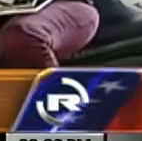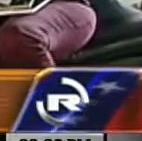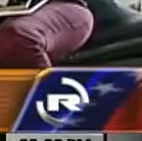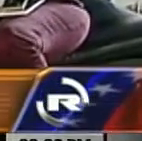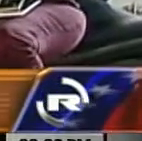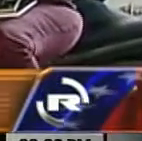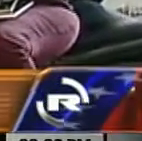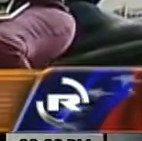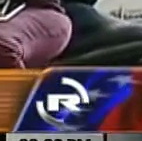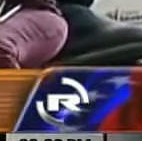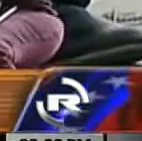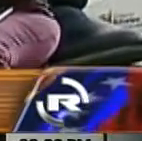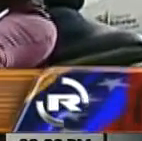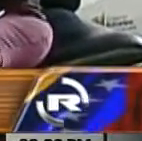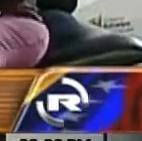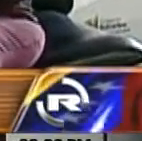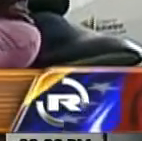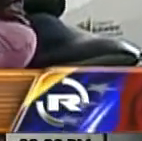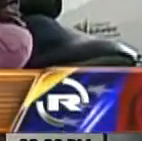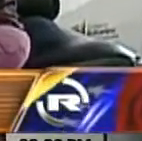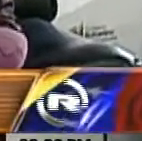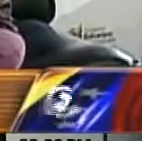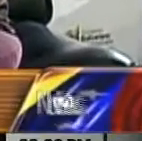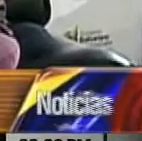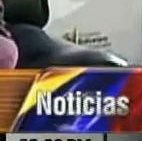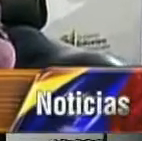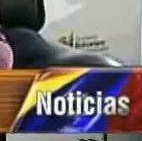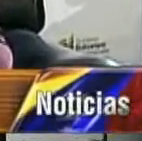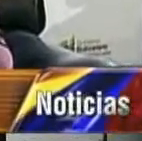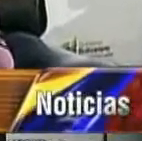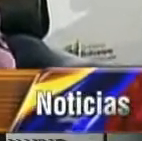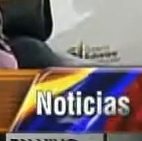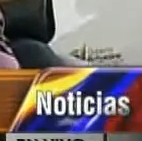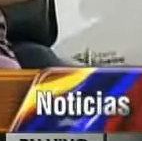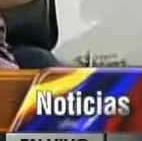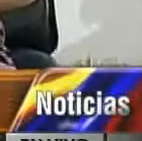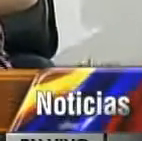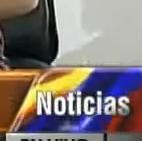inédito en Latinoamérica. Con esta información volvemos con más en los estudios. Adelante, Graya.